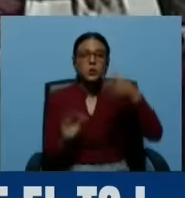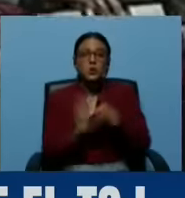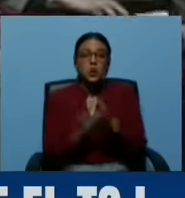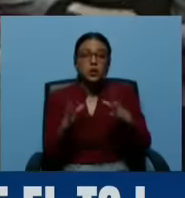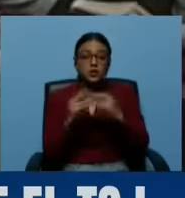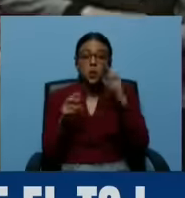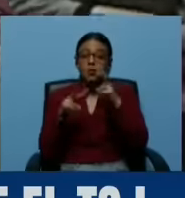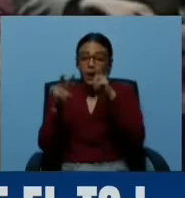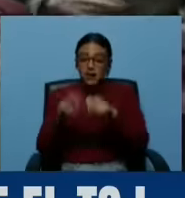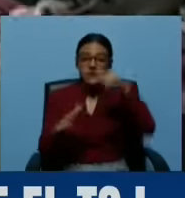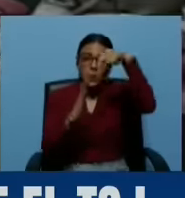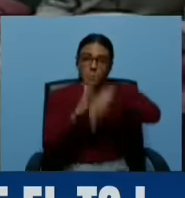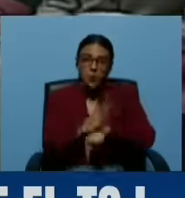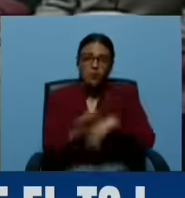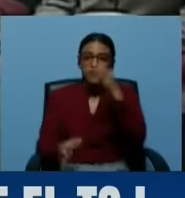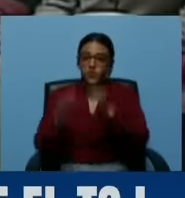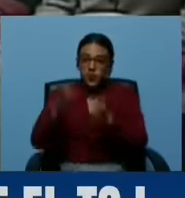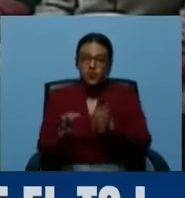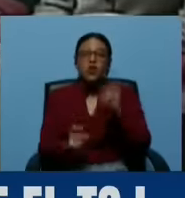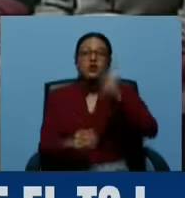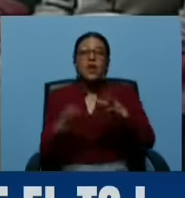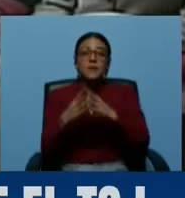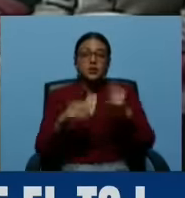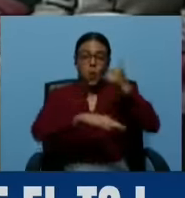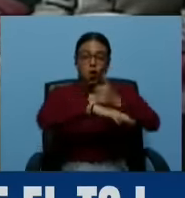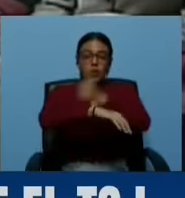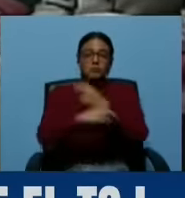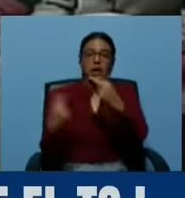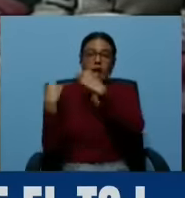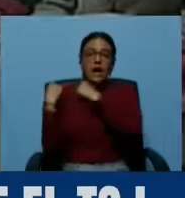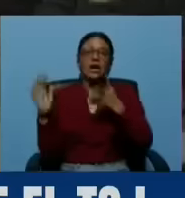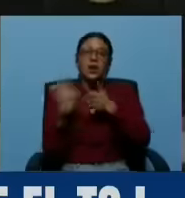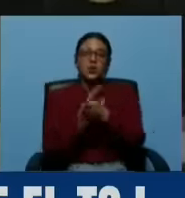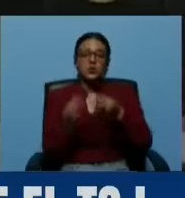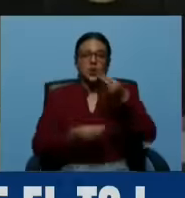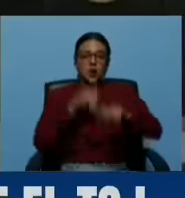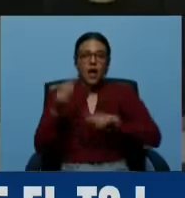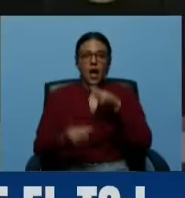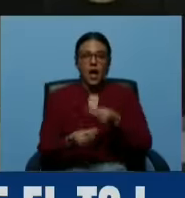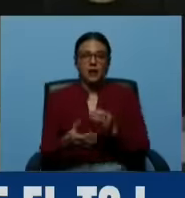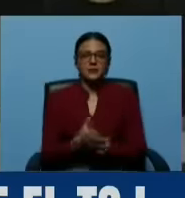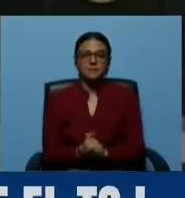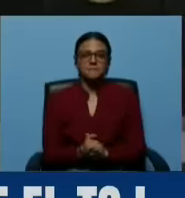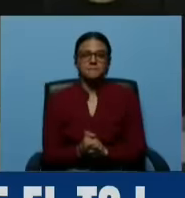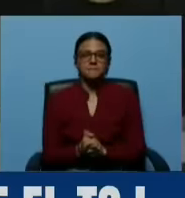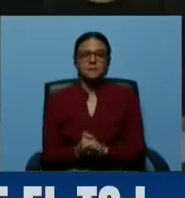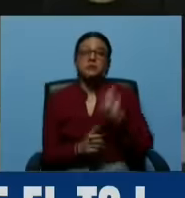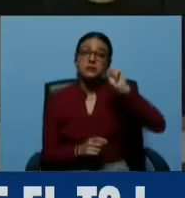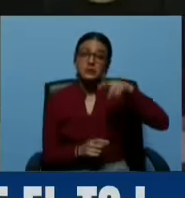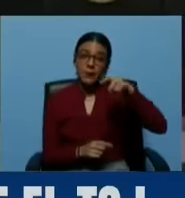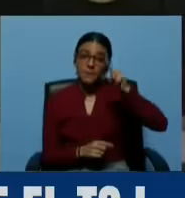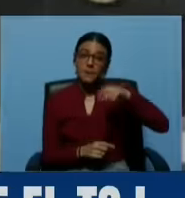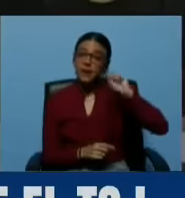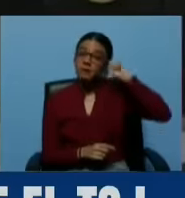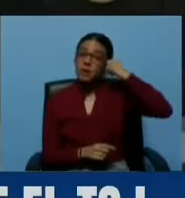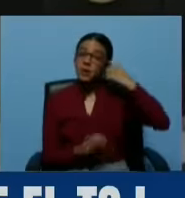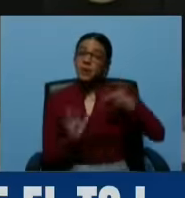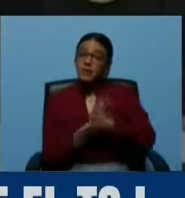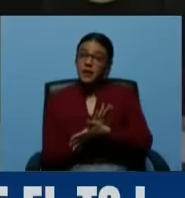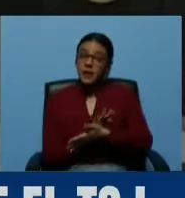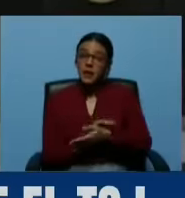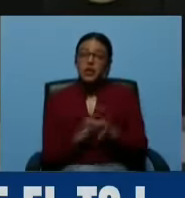supuesto los magistrados que integran esta sala electoral. Recordemos que han sido